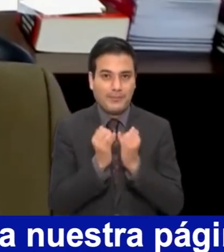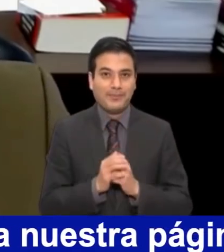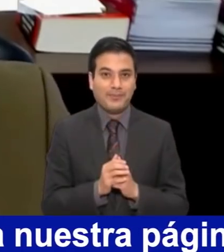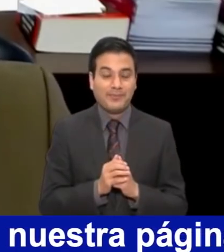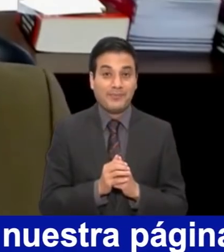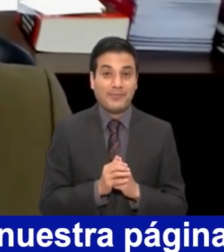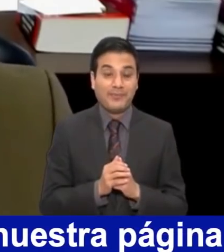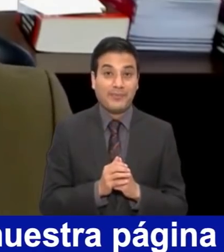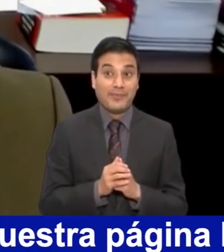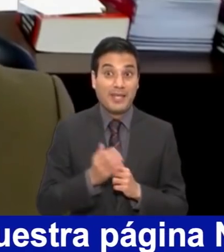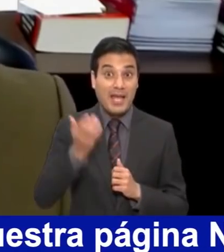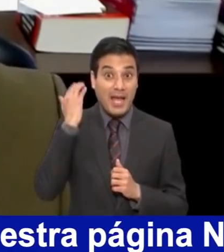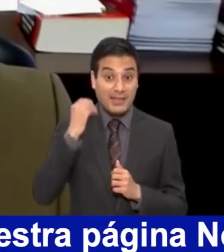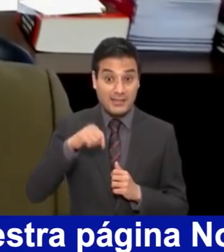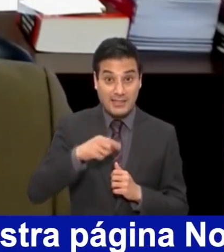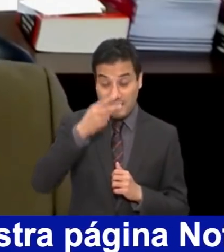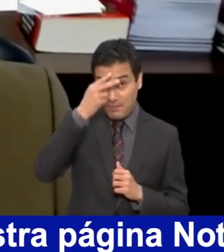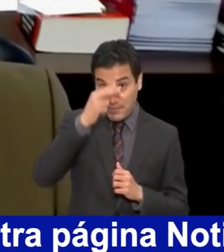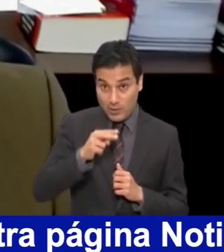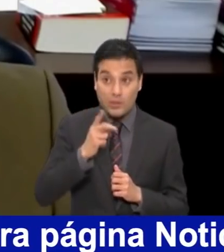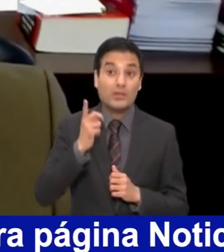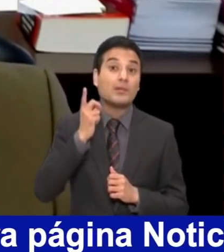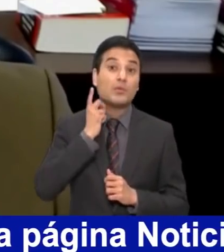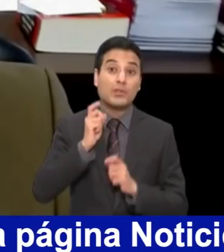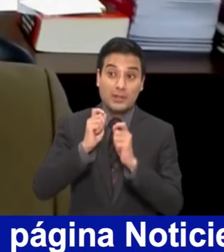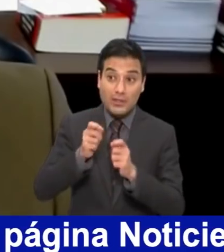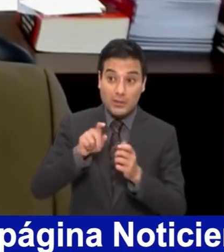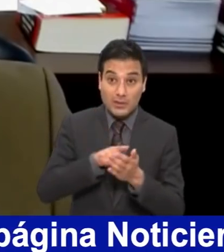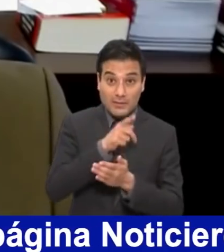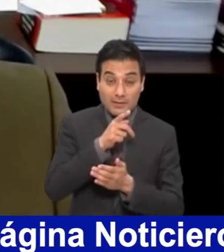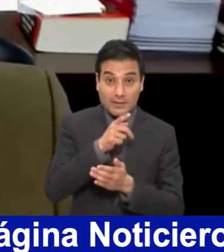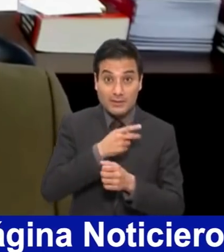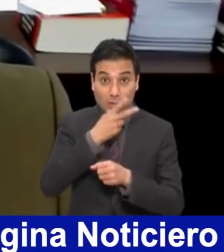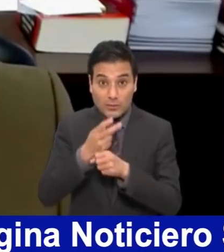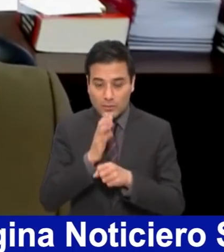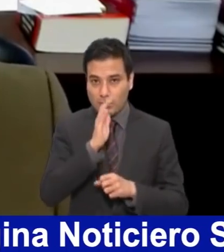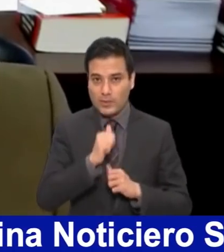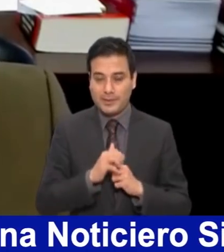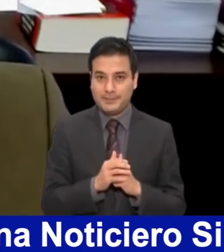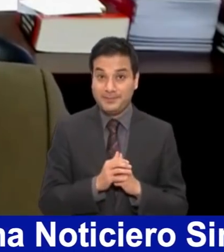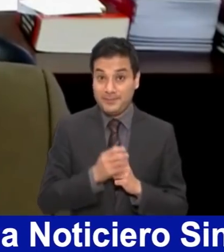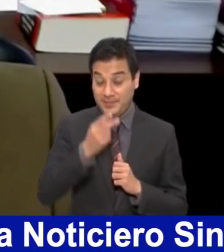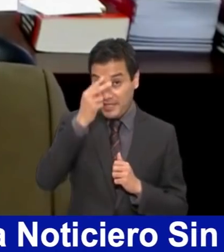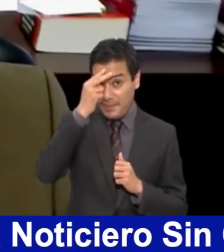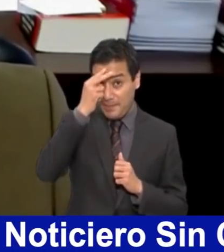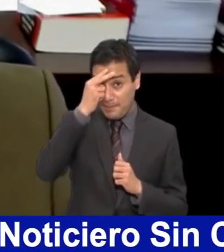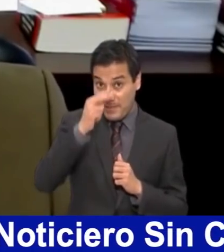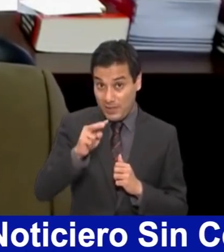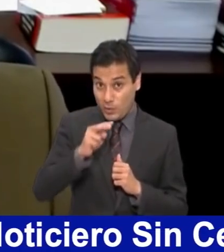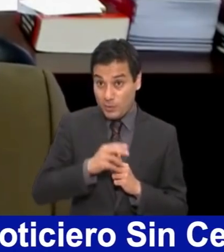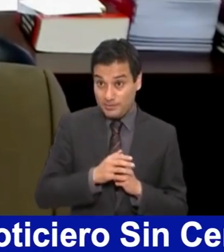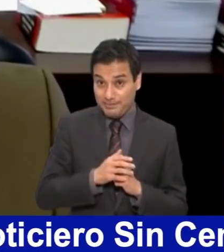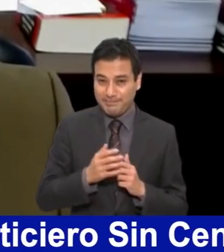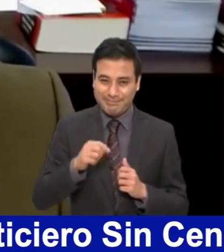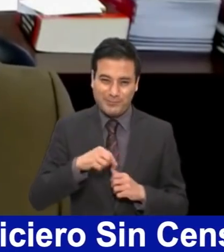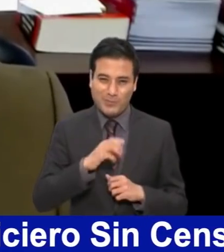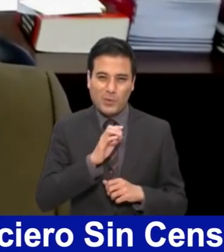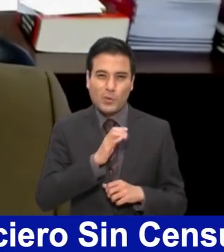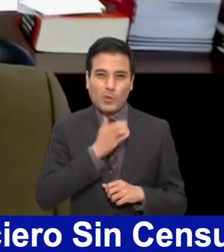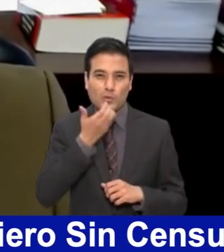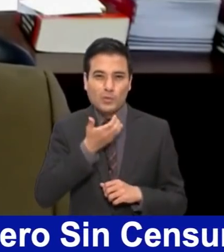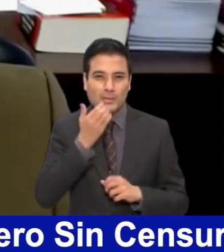e impedían la reelección legislativa consecutiva. En el caso de México, la narrativa de la reelección ha